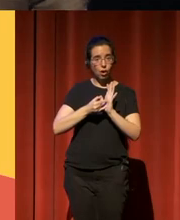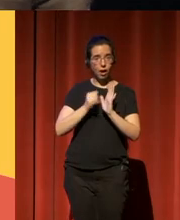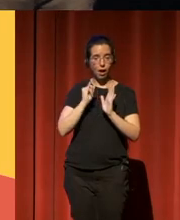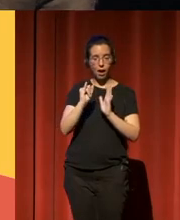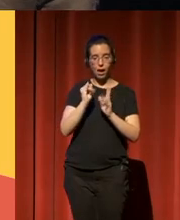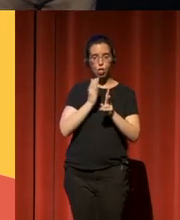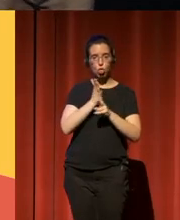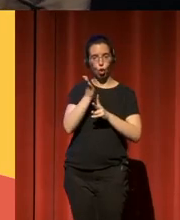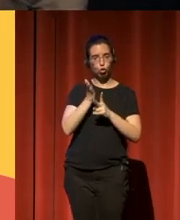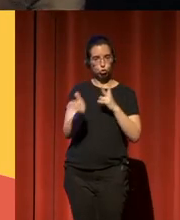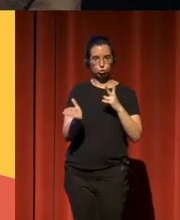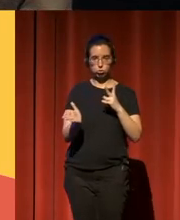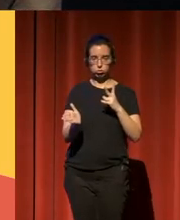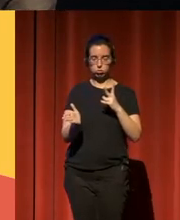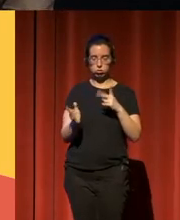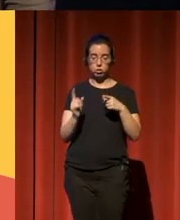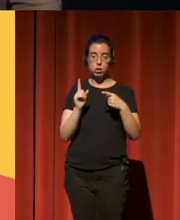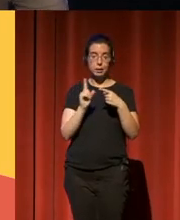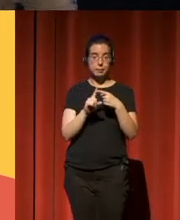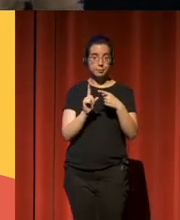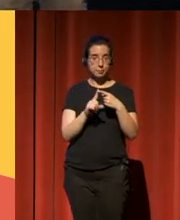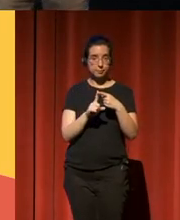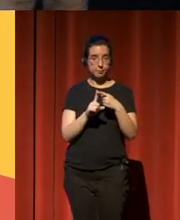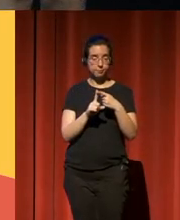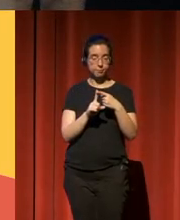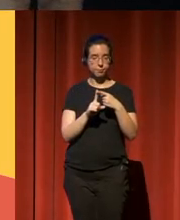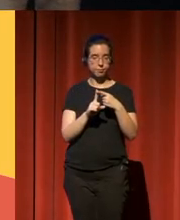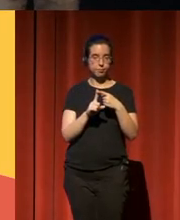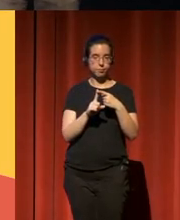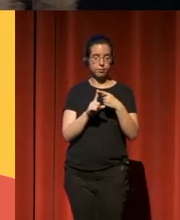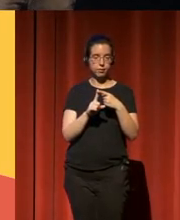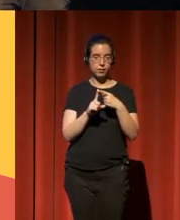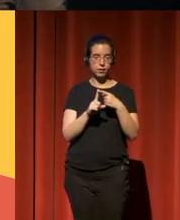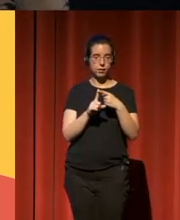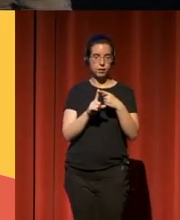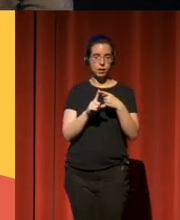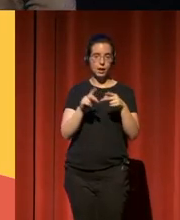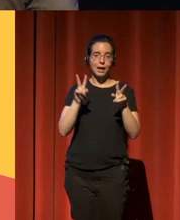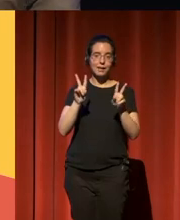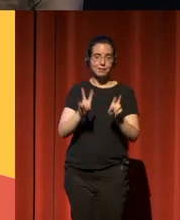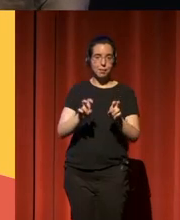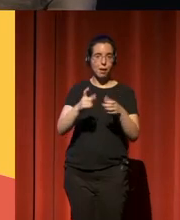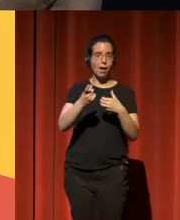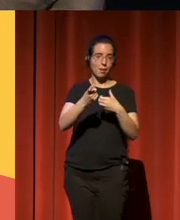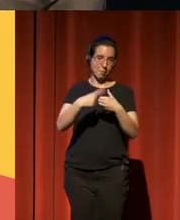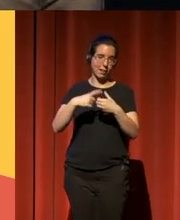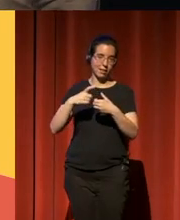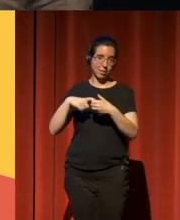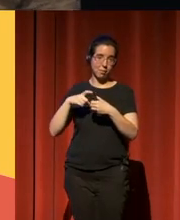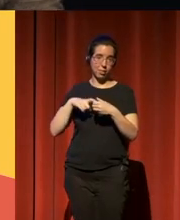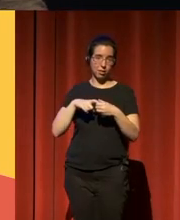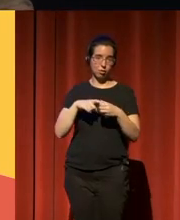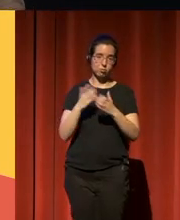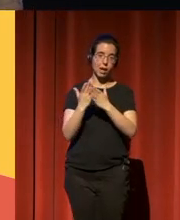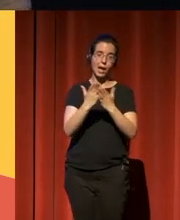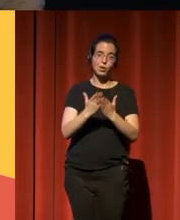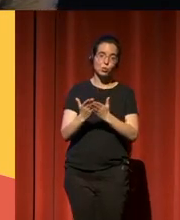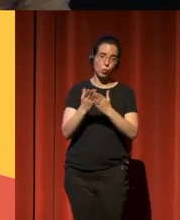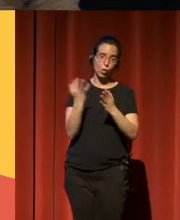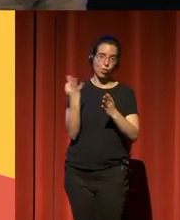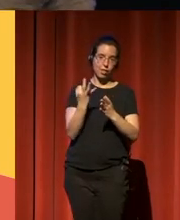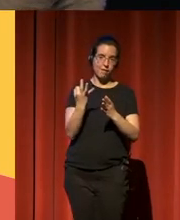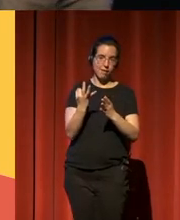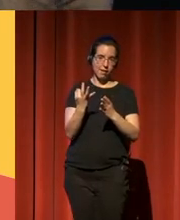dimensiones básicas por un lado una dimensión participativa como no este estudio tenía que tener esa